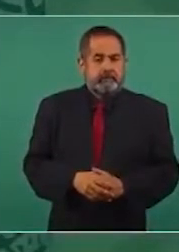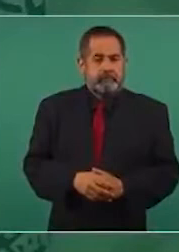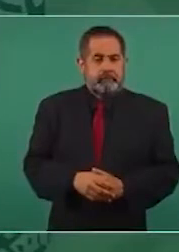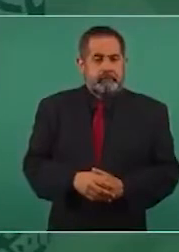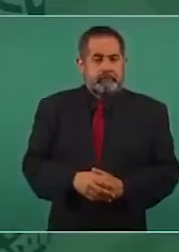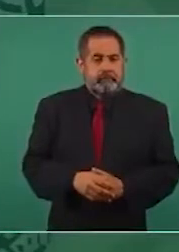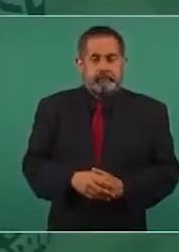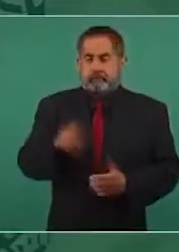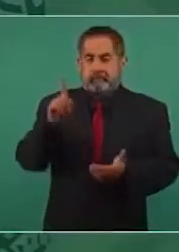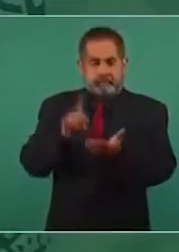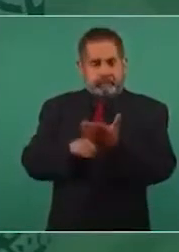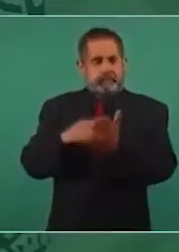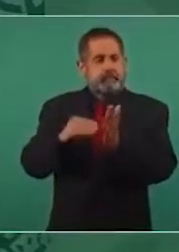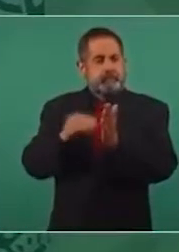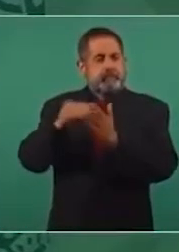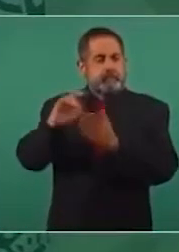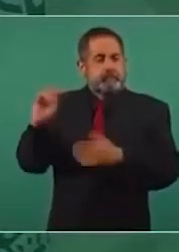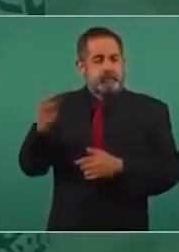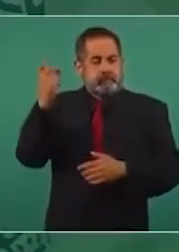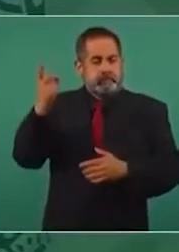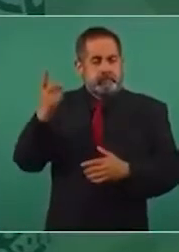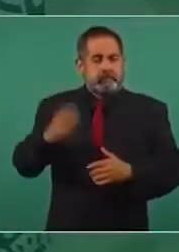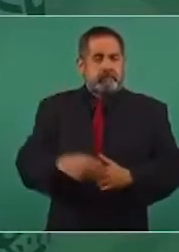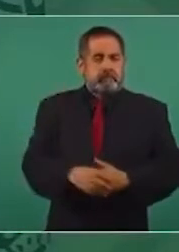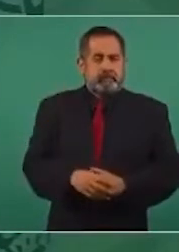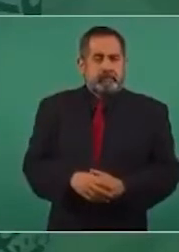más de mil millones de dólares